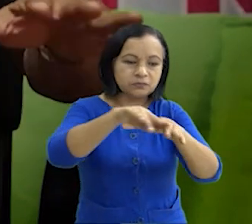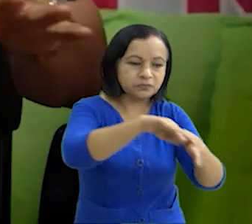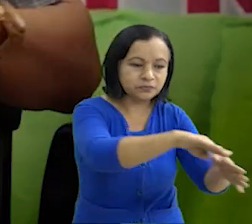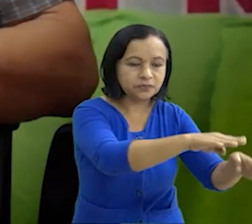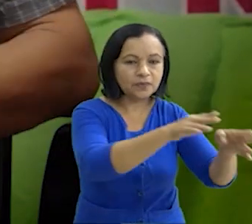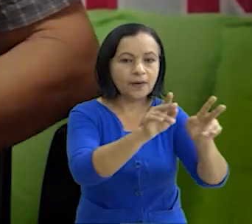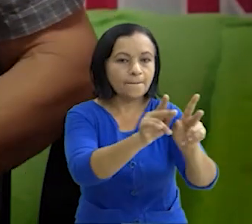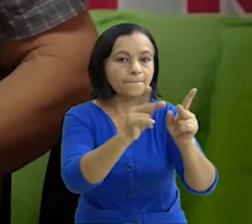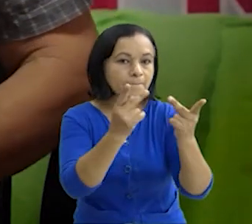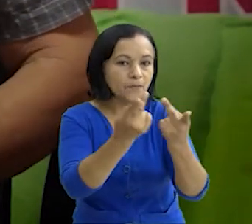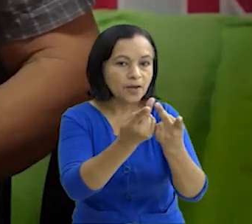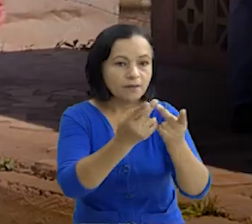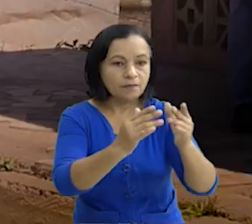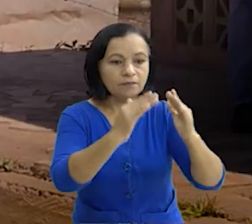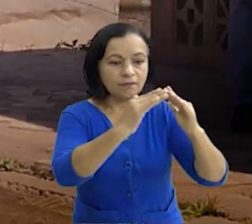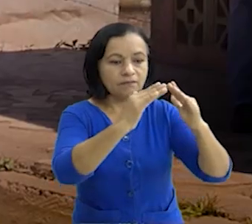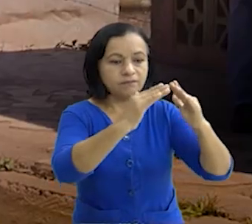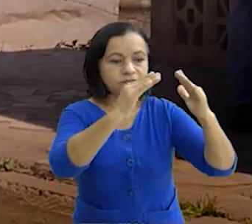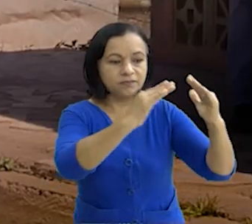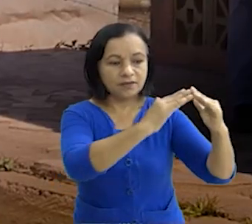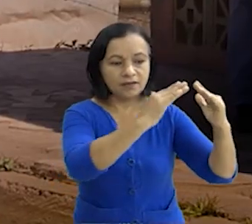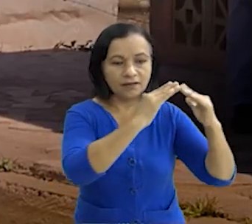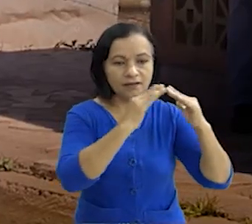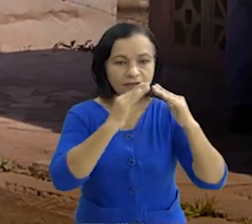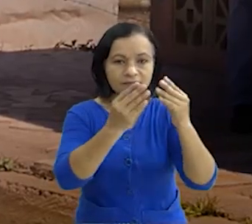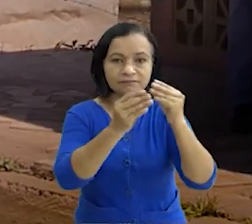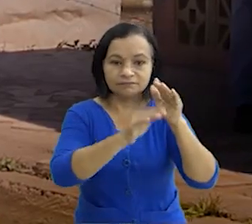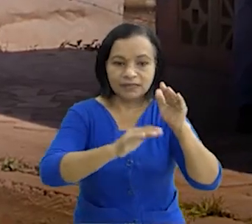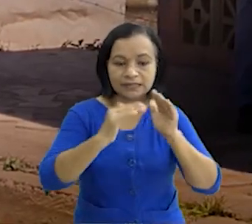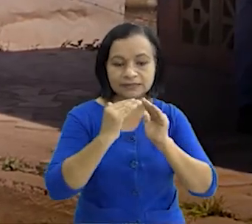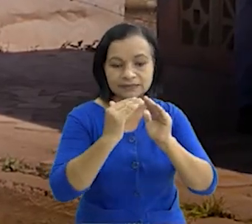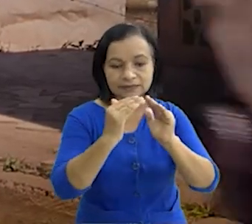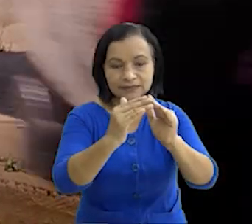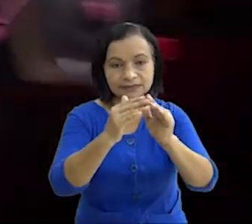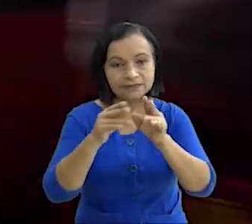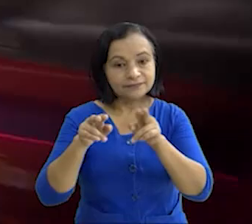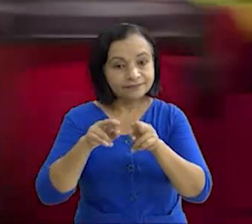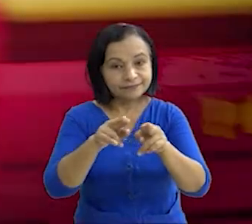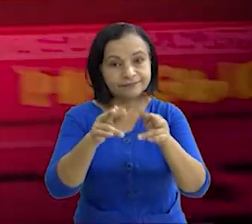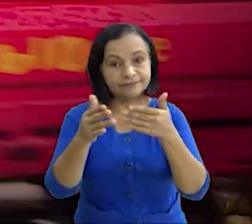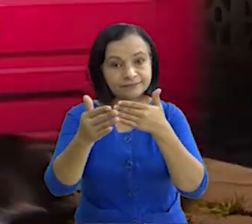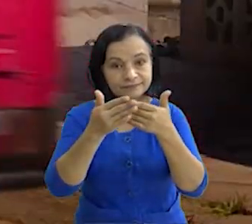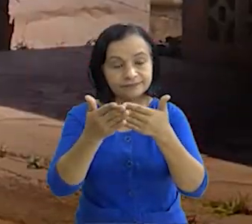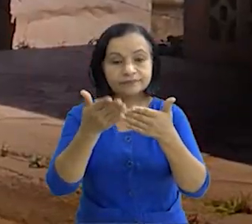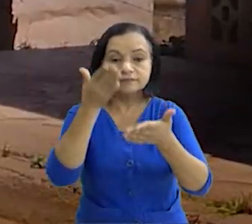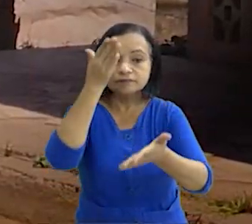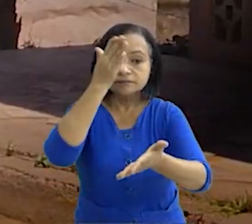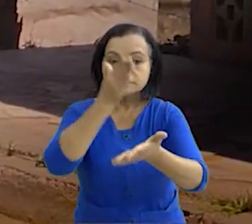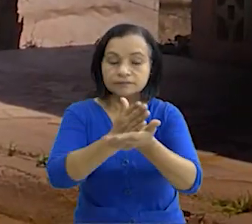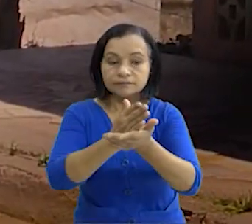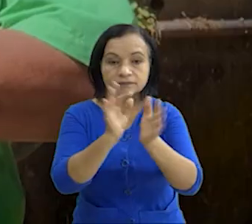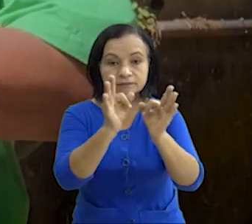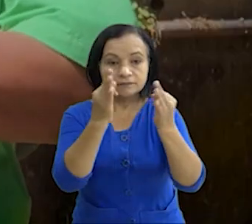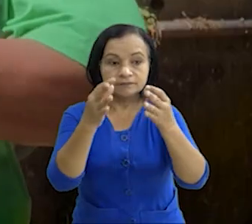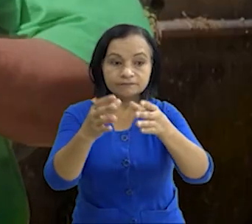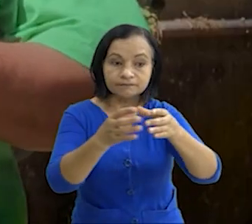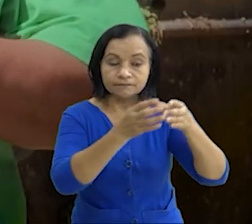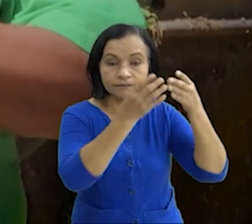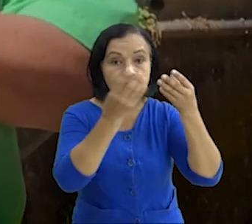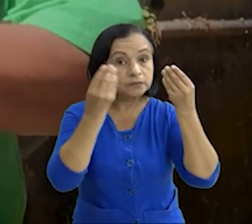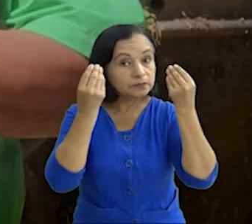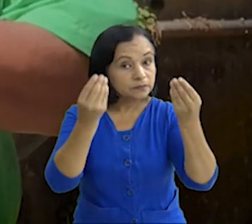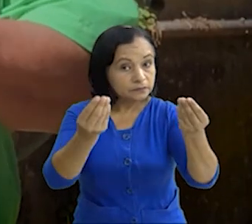el poblado ha venido creciendo en la afluencia del río. Ya decidimos trasladarlo porque era demasiado